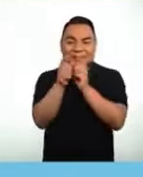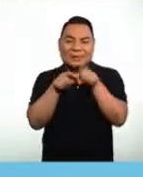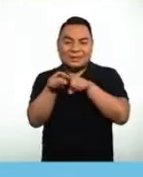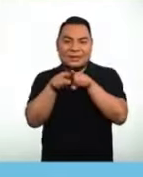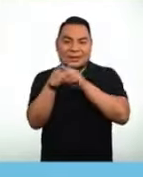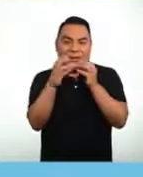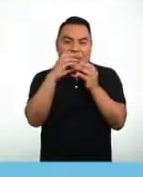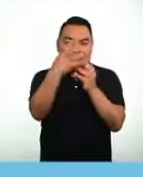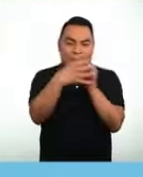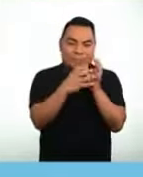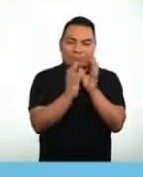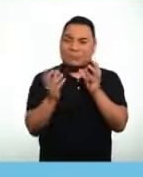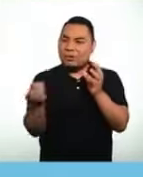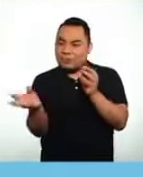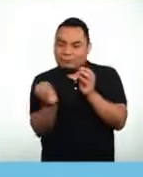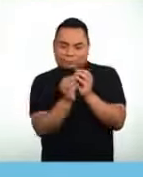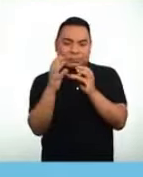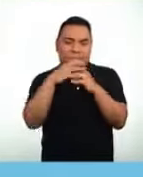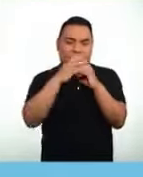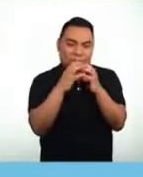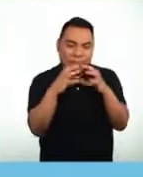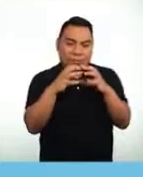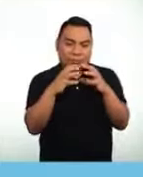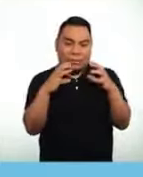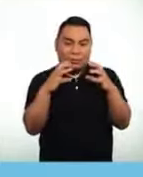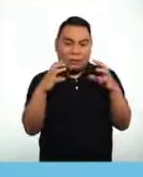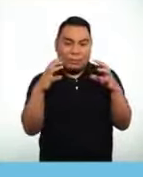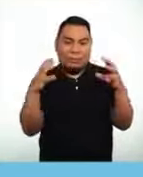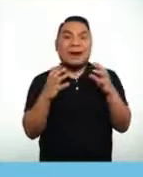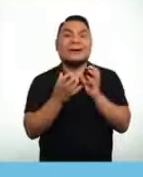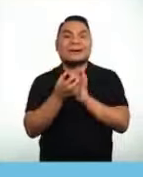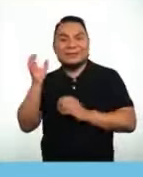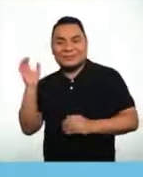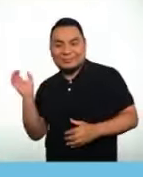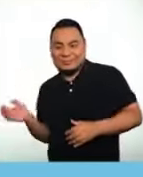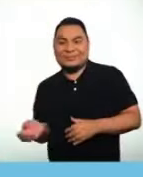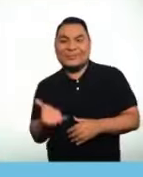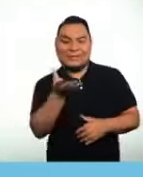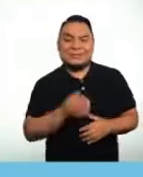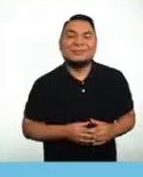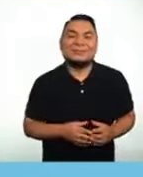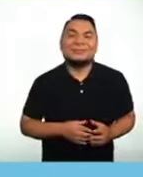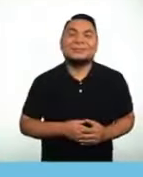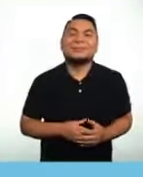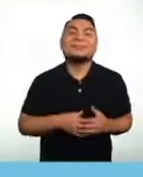Agrupen varias medias formando una pelota pesada que pueda derribar las botellas.